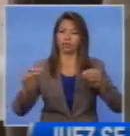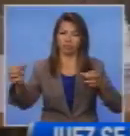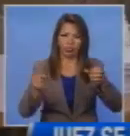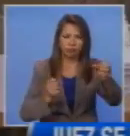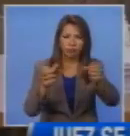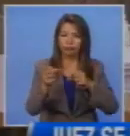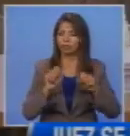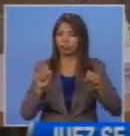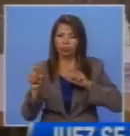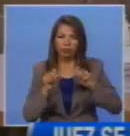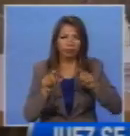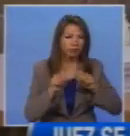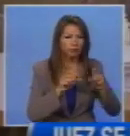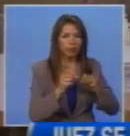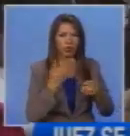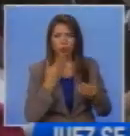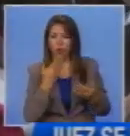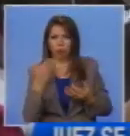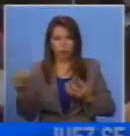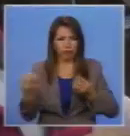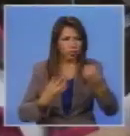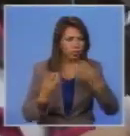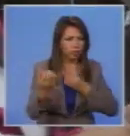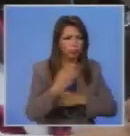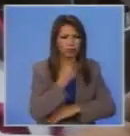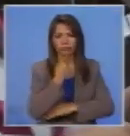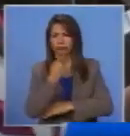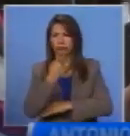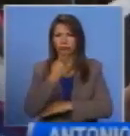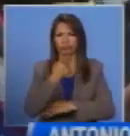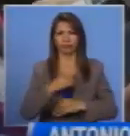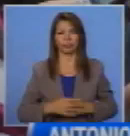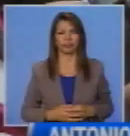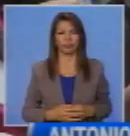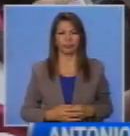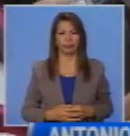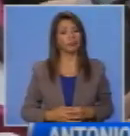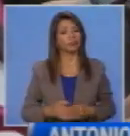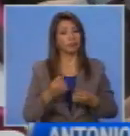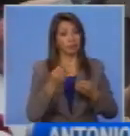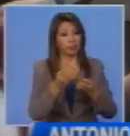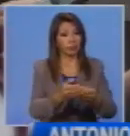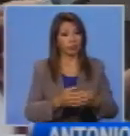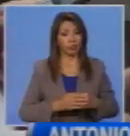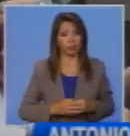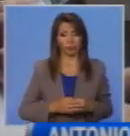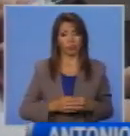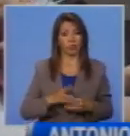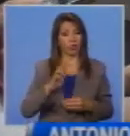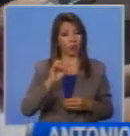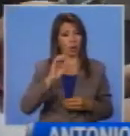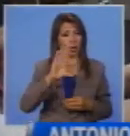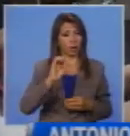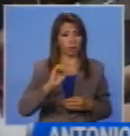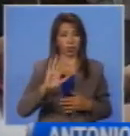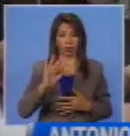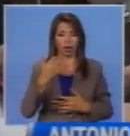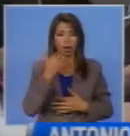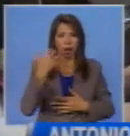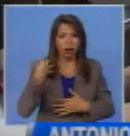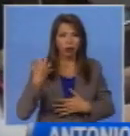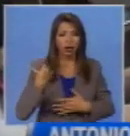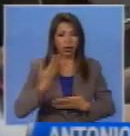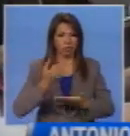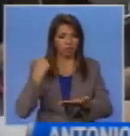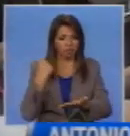evacuar todas las defensas. Estamos dejando en claro que jamás Rocafuerte Seguros entregó certificados en calidad de garantía